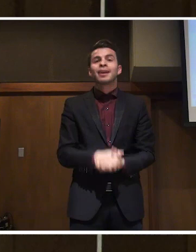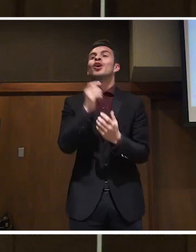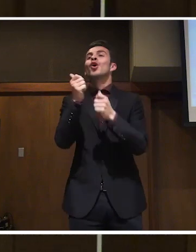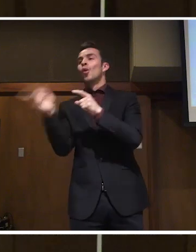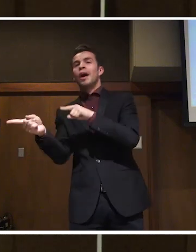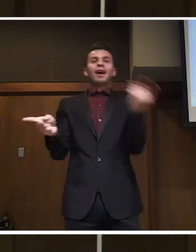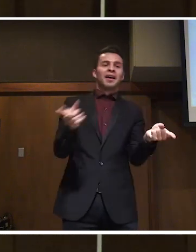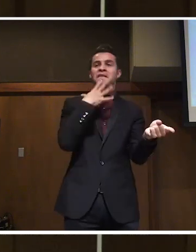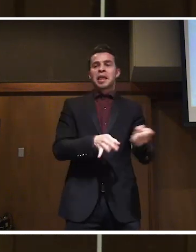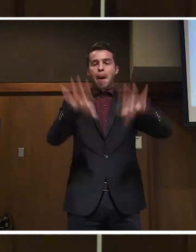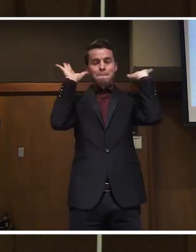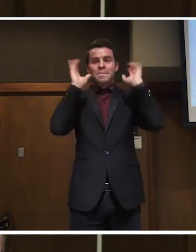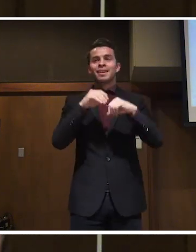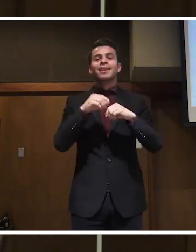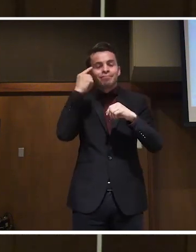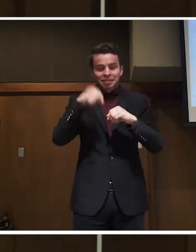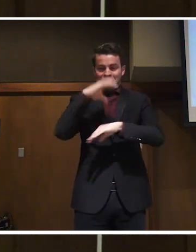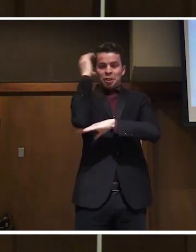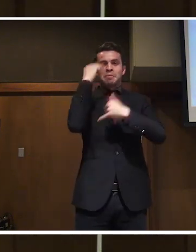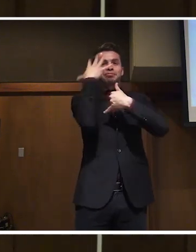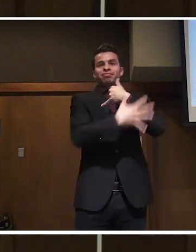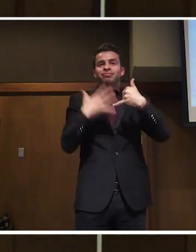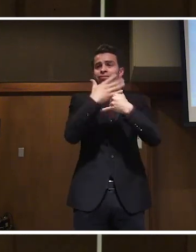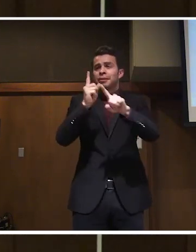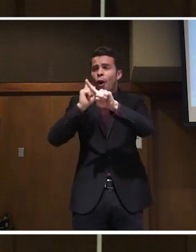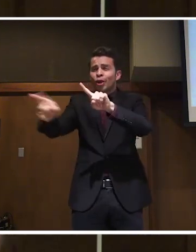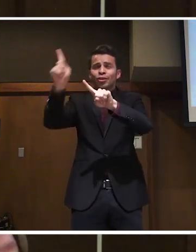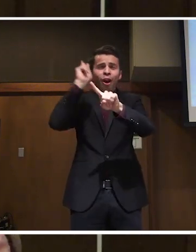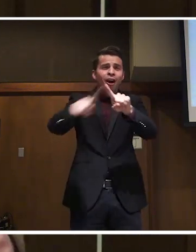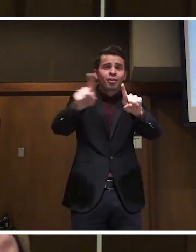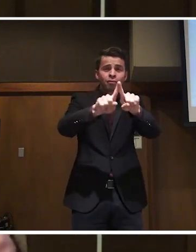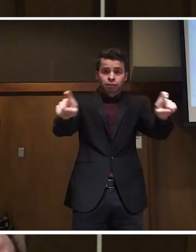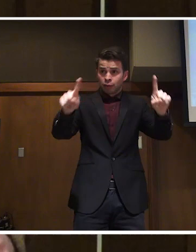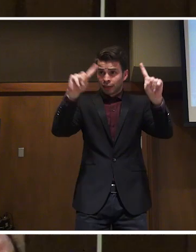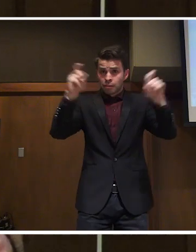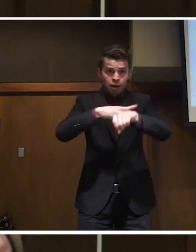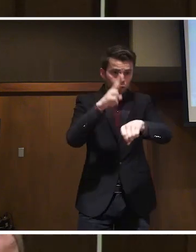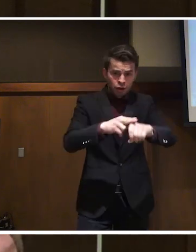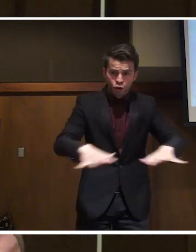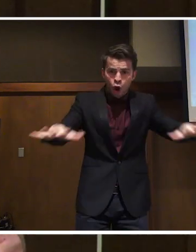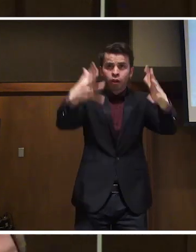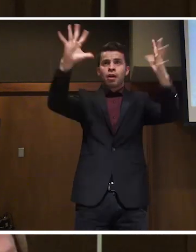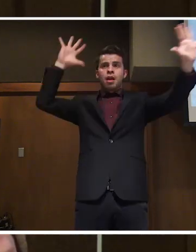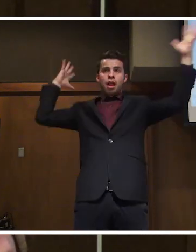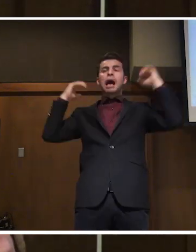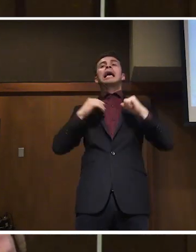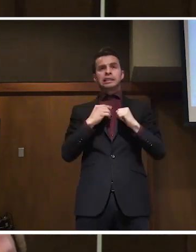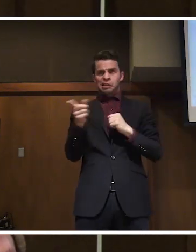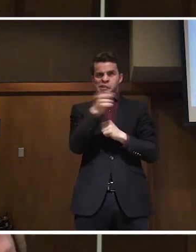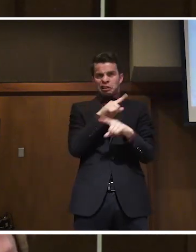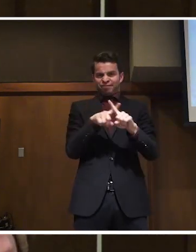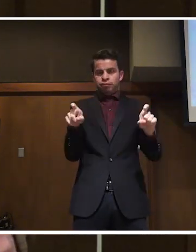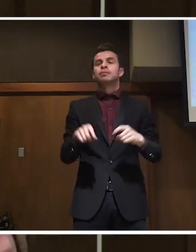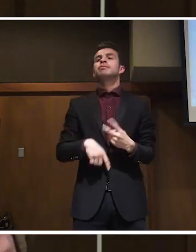de tener un país tan diverso, no solo en lo natural, sino también en lo cultural, en